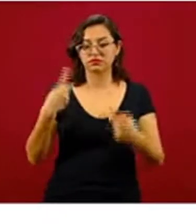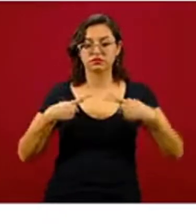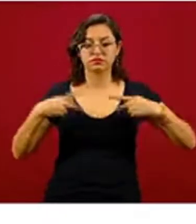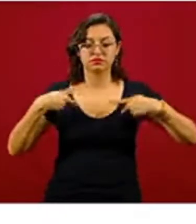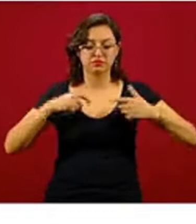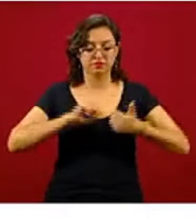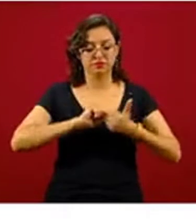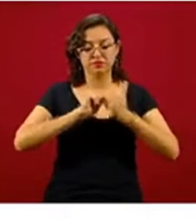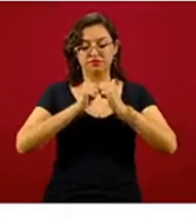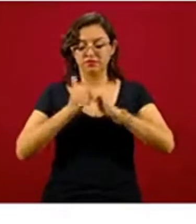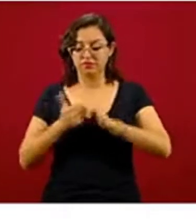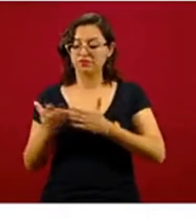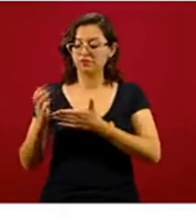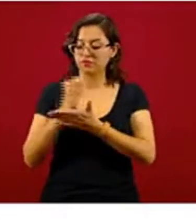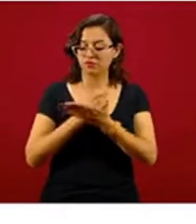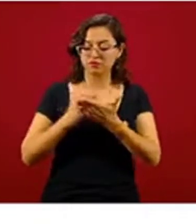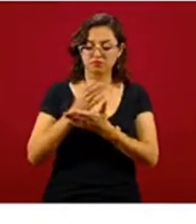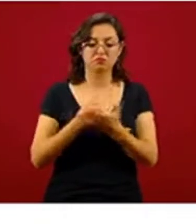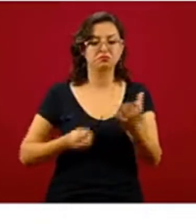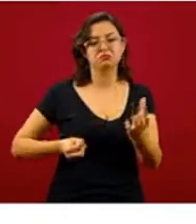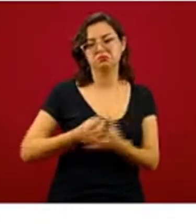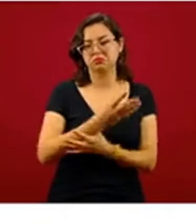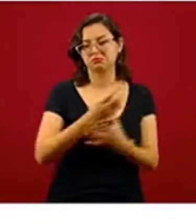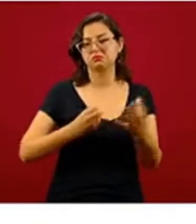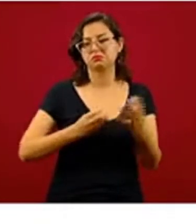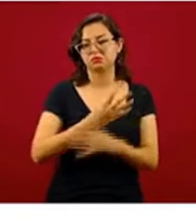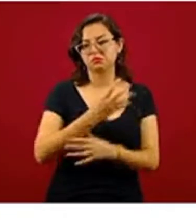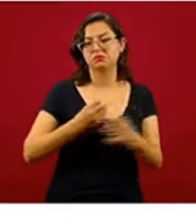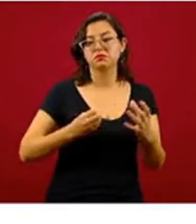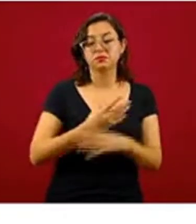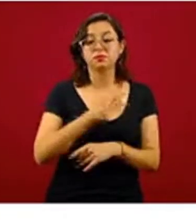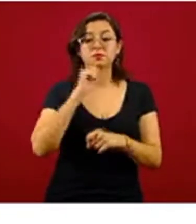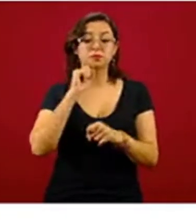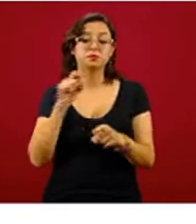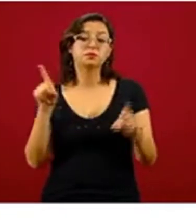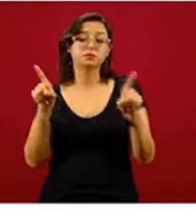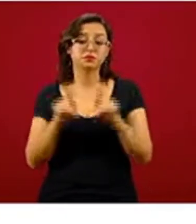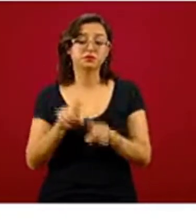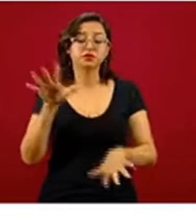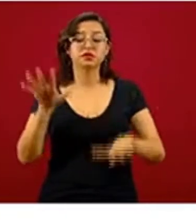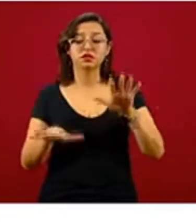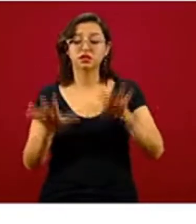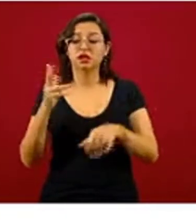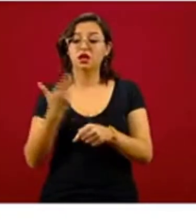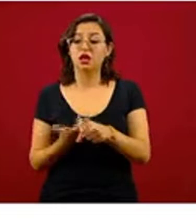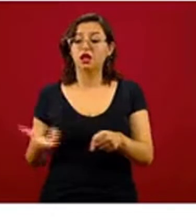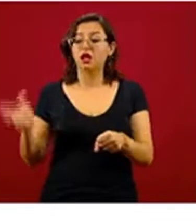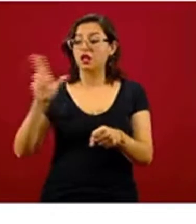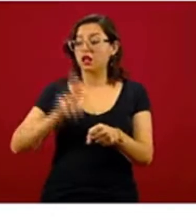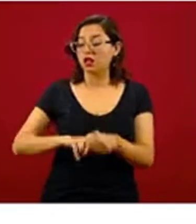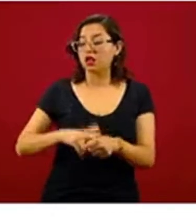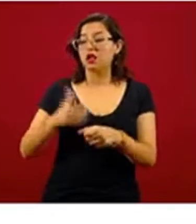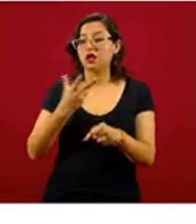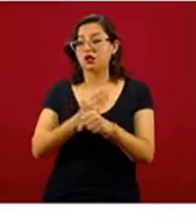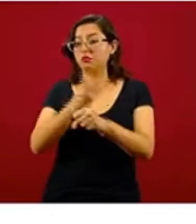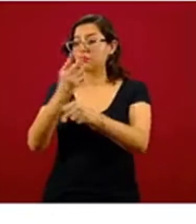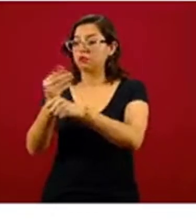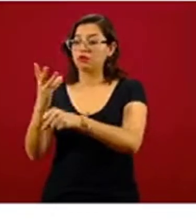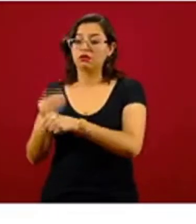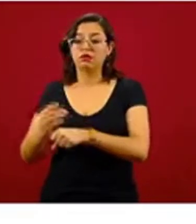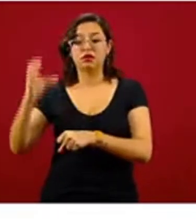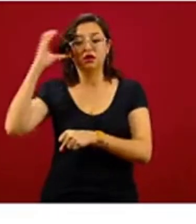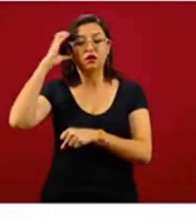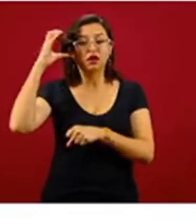pacientes, pero también muy importante cómo los hospitales pueden tener más disponibilidad de camas a través de